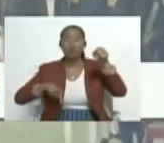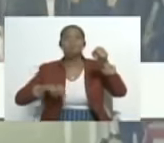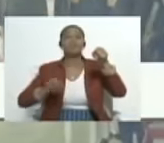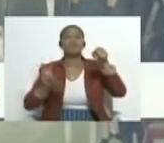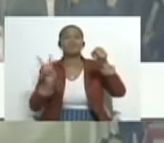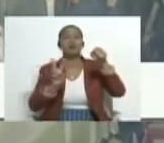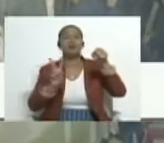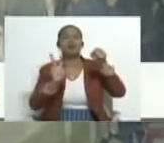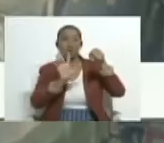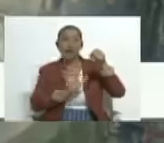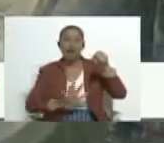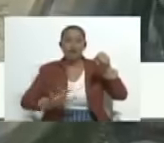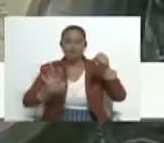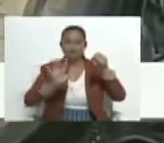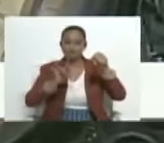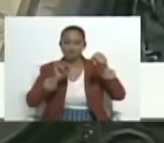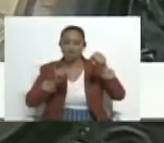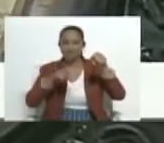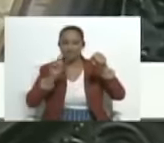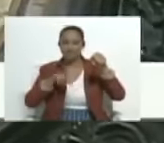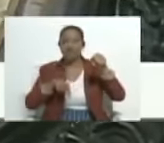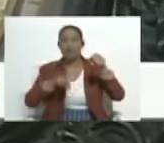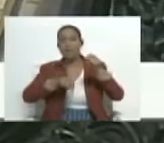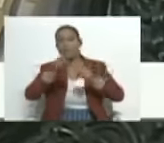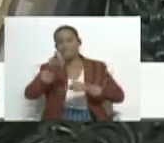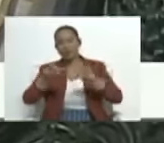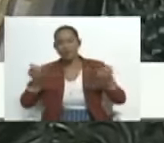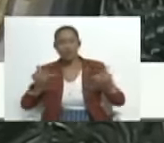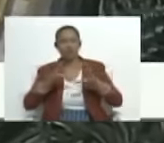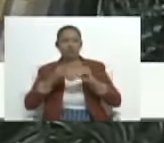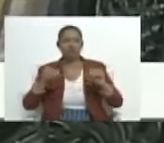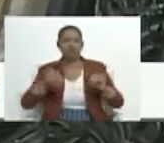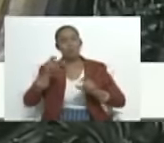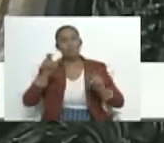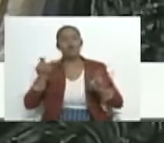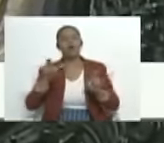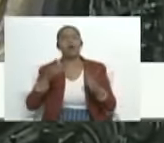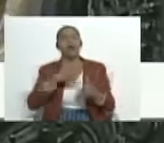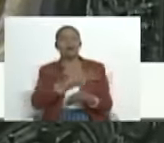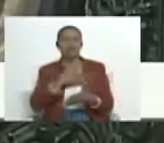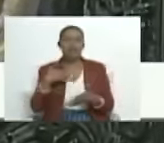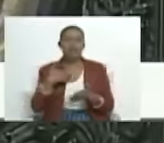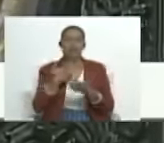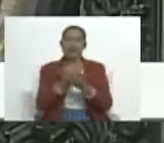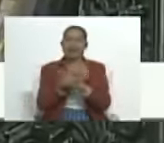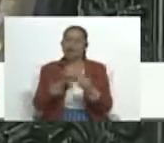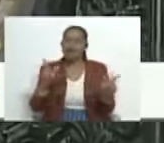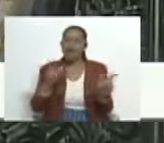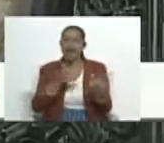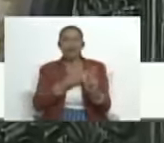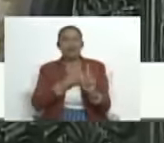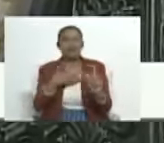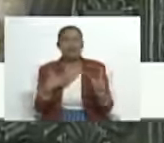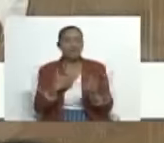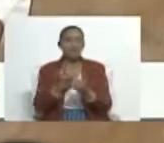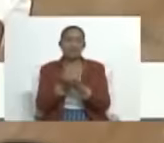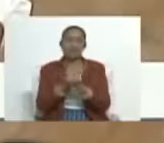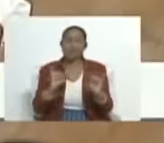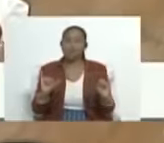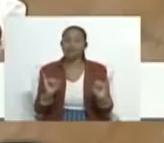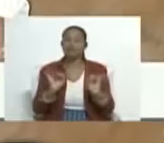sociales, en pardos, criollos, mantuanos, por la libertad, por la independencia. Había una